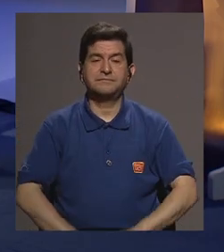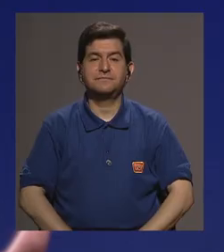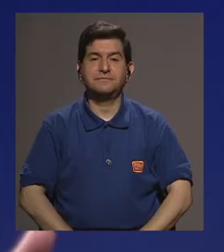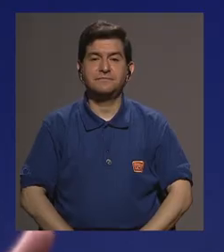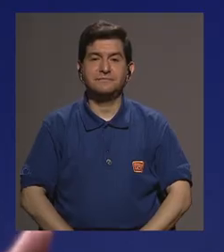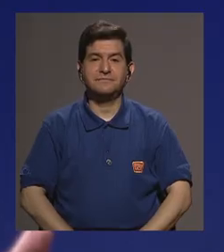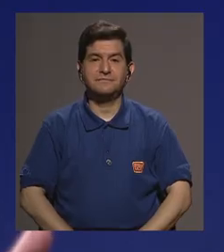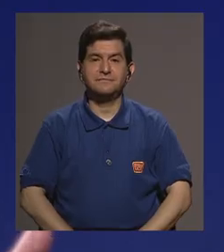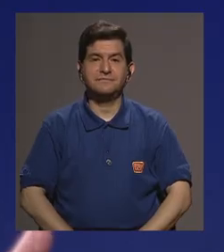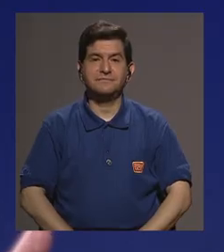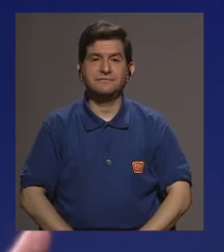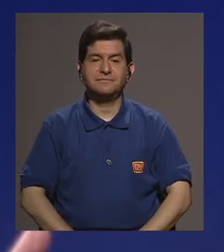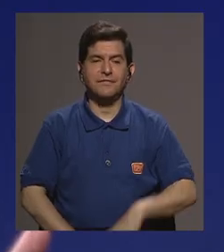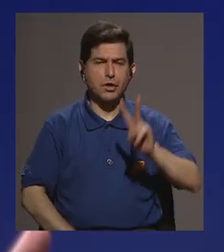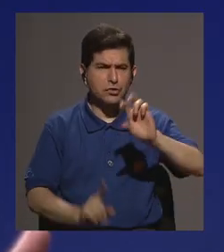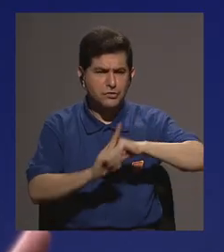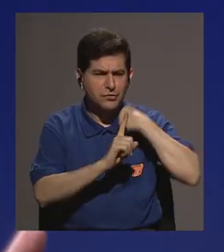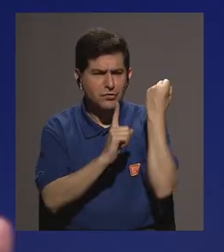22